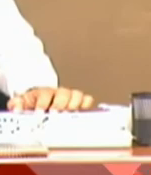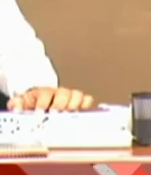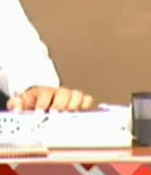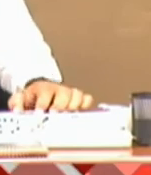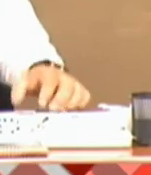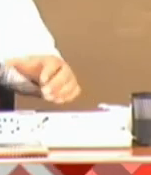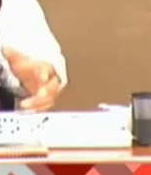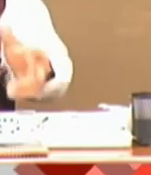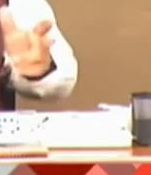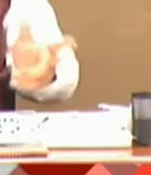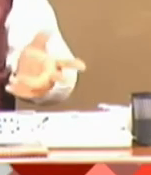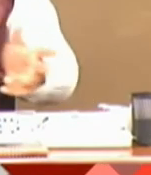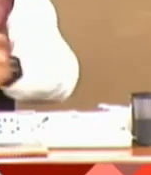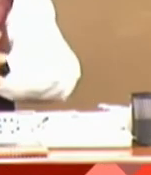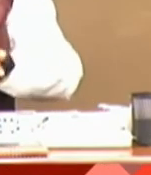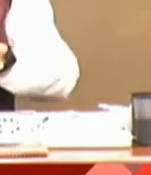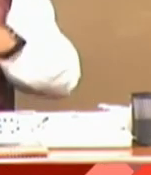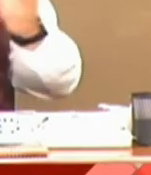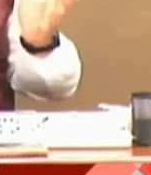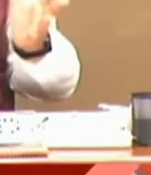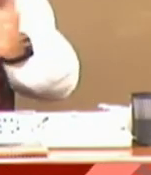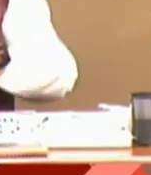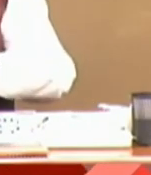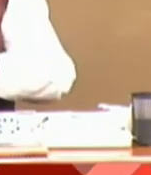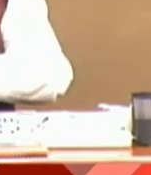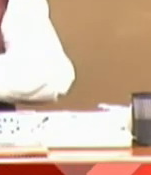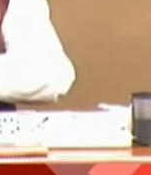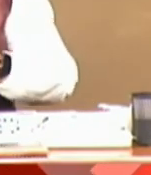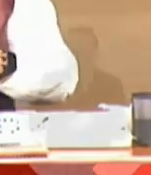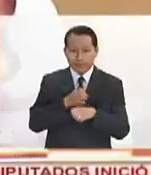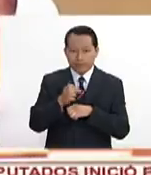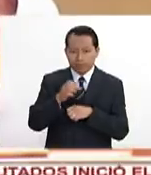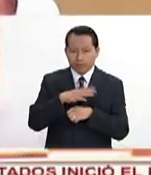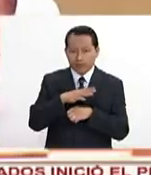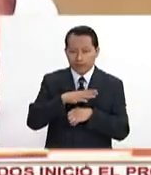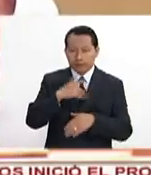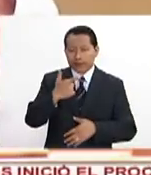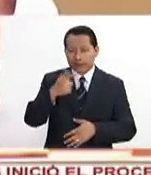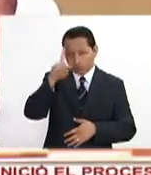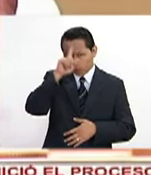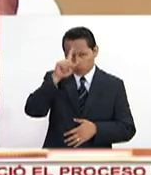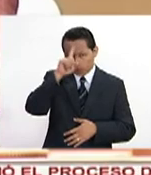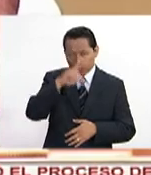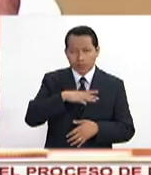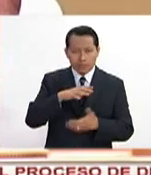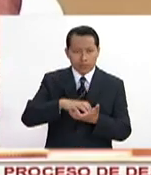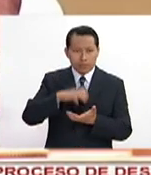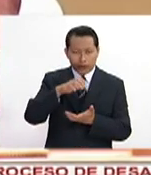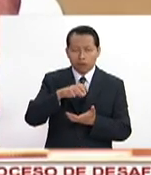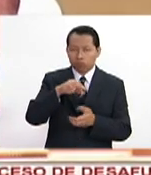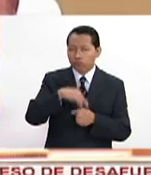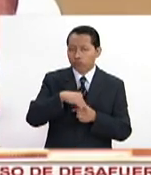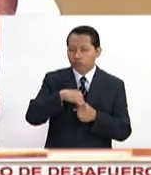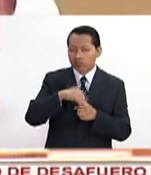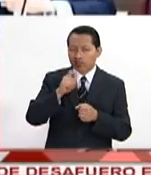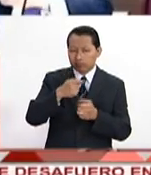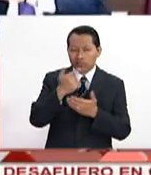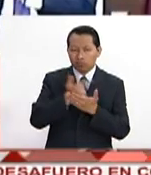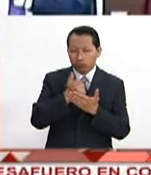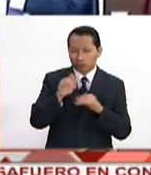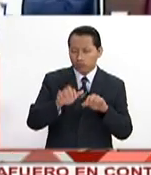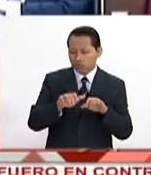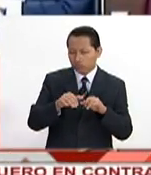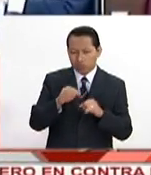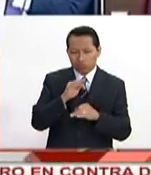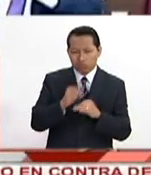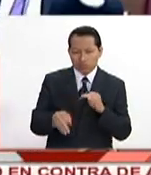constancia de mayoría en la elección para gobernador de esa entidad. Los 7 consejeros aprobaron por mayoría el cómputo final en una sesión